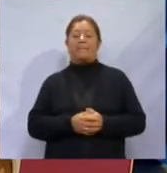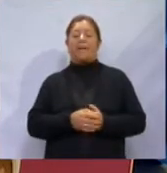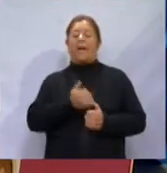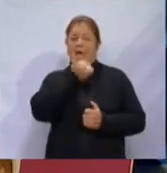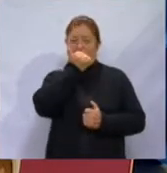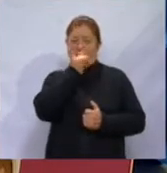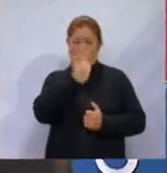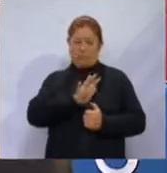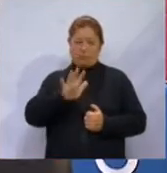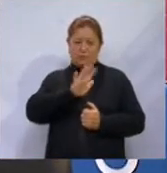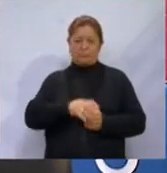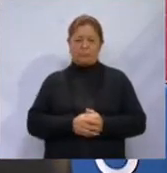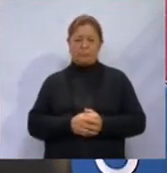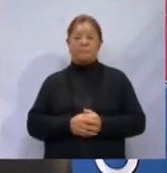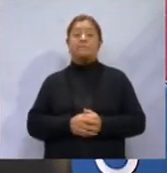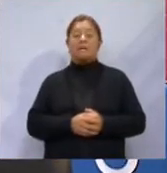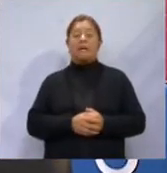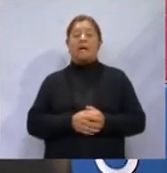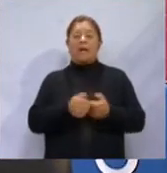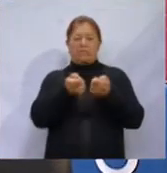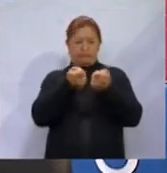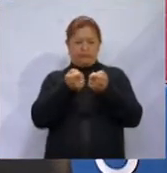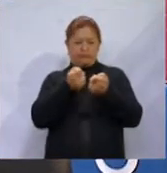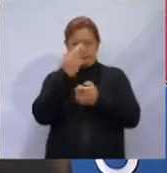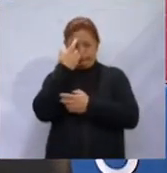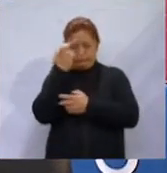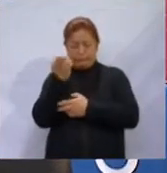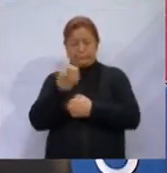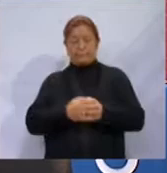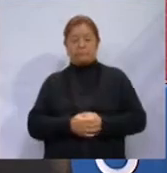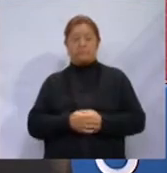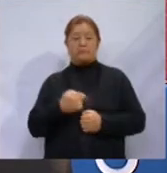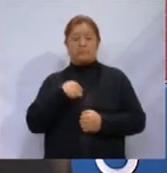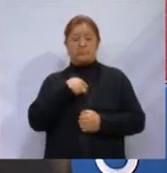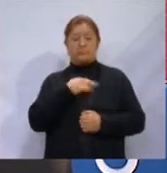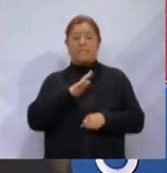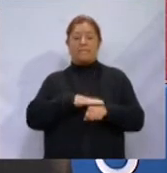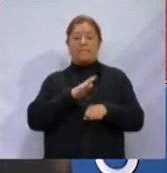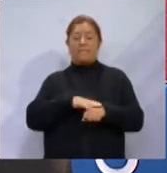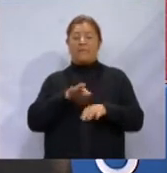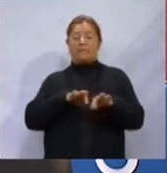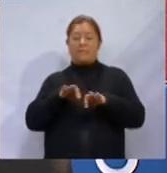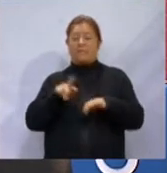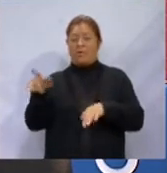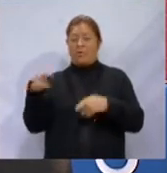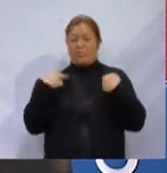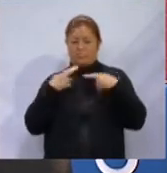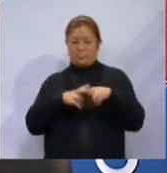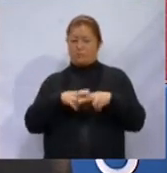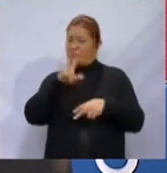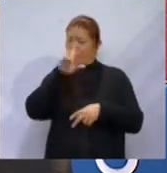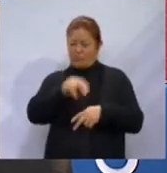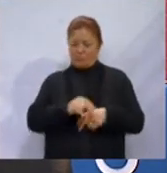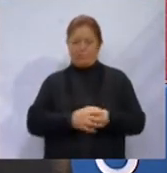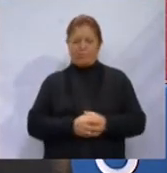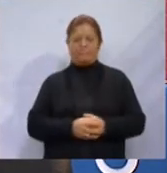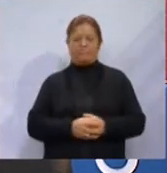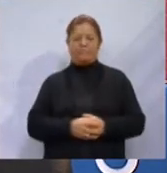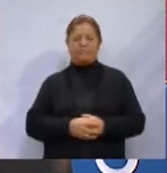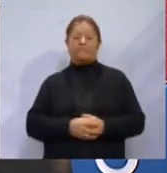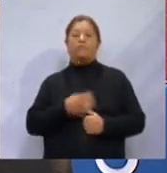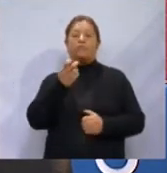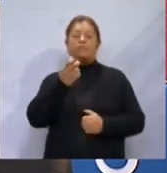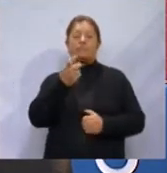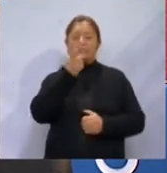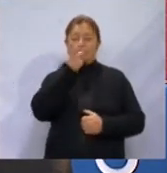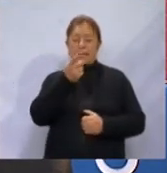y al ser ajustes razonables no estamos dando trabajo extra a los maestros, sino al contrario, por eso